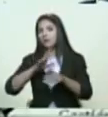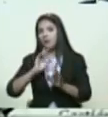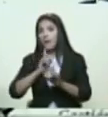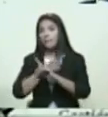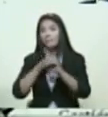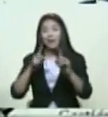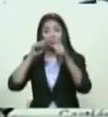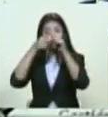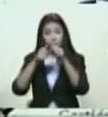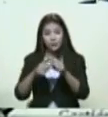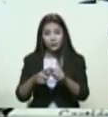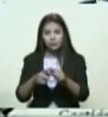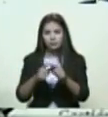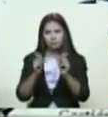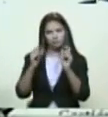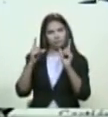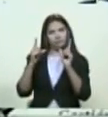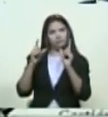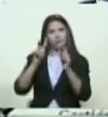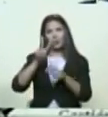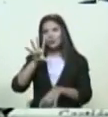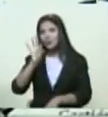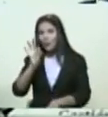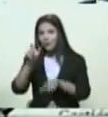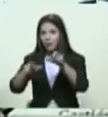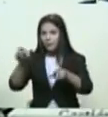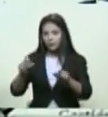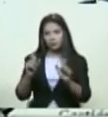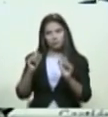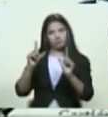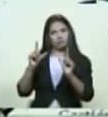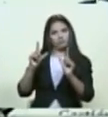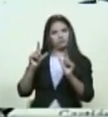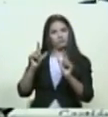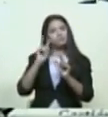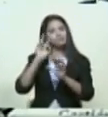cifra llama al menos la atención de entrada.